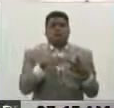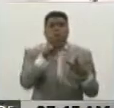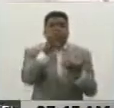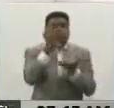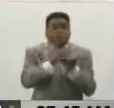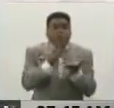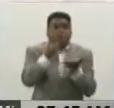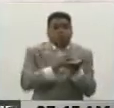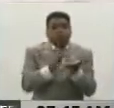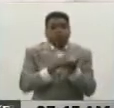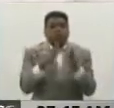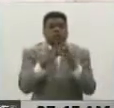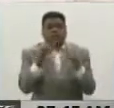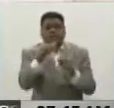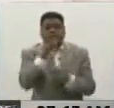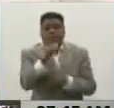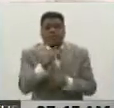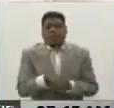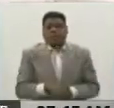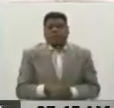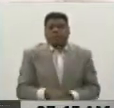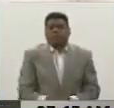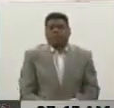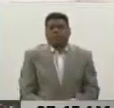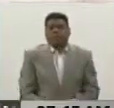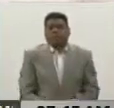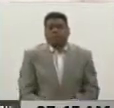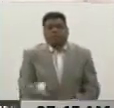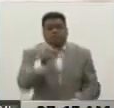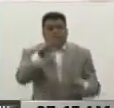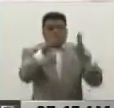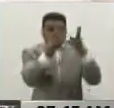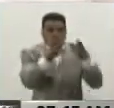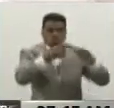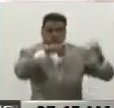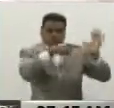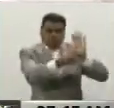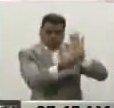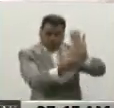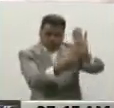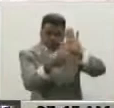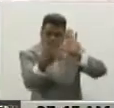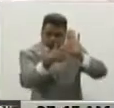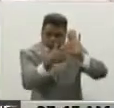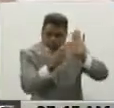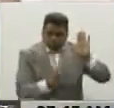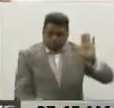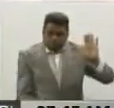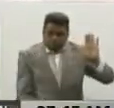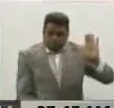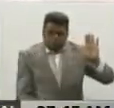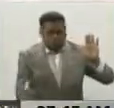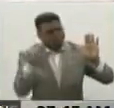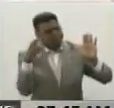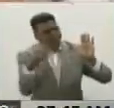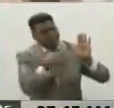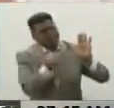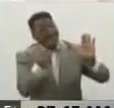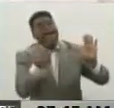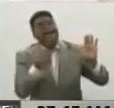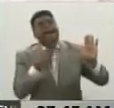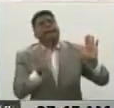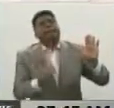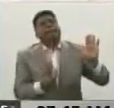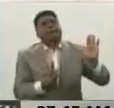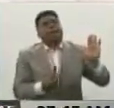este espacio digital. Por lo tanto, este número es un número que, cuando lo mides per cápita, deja a